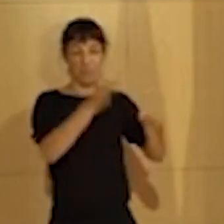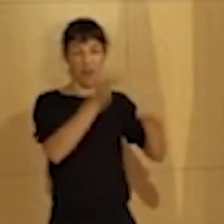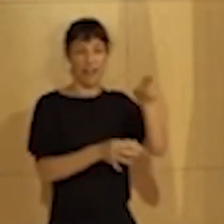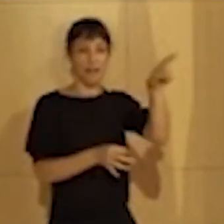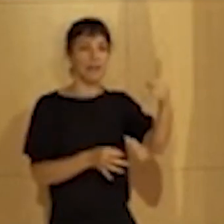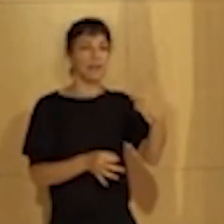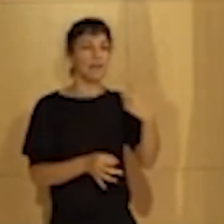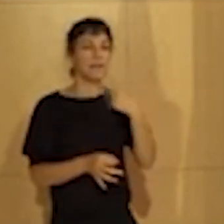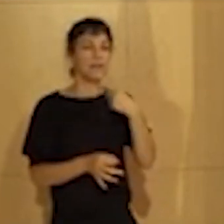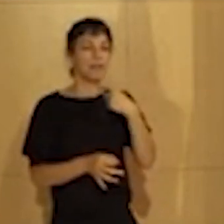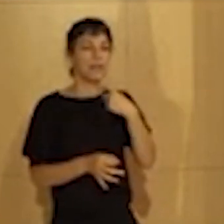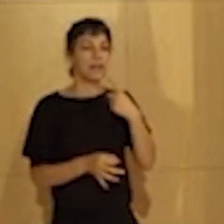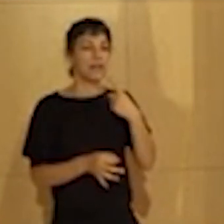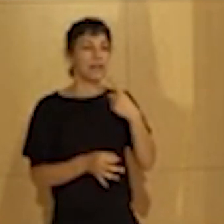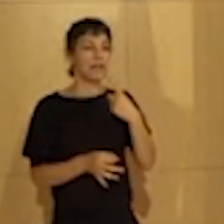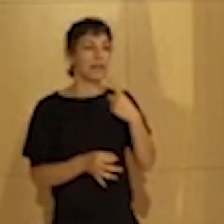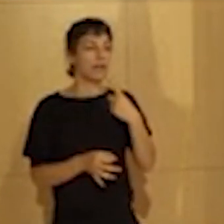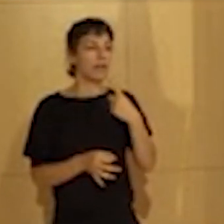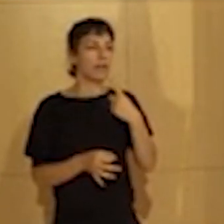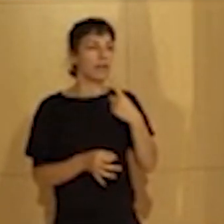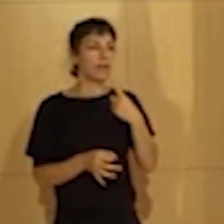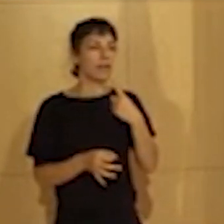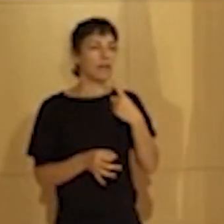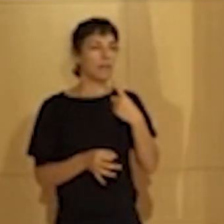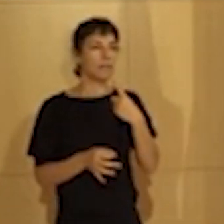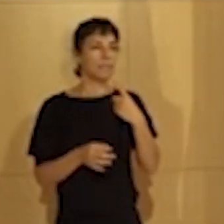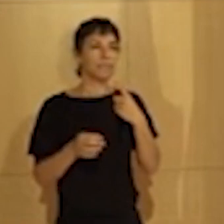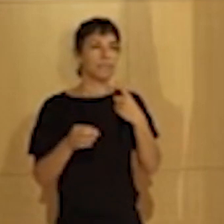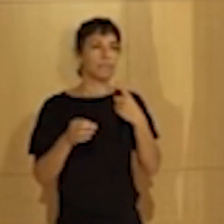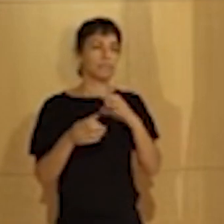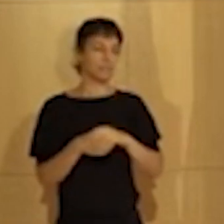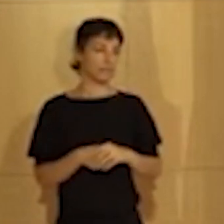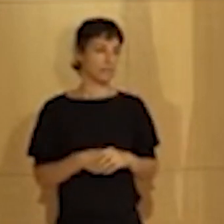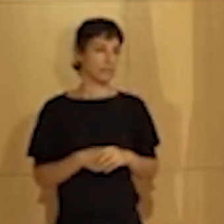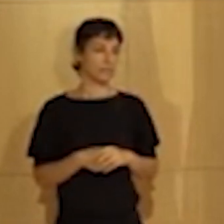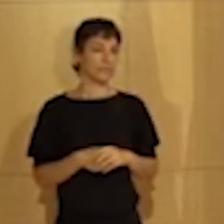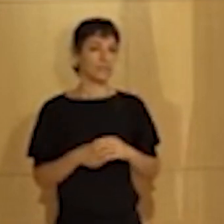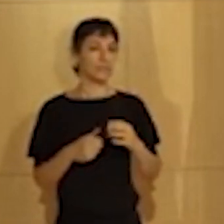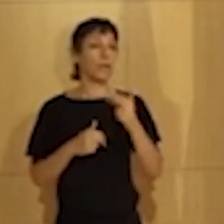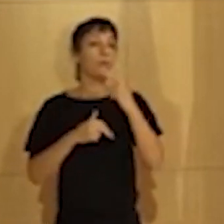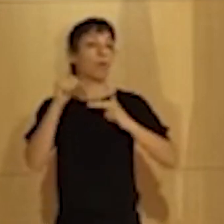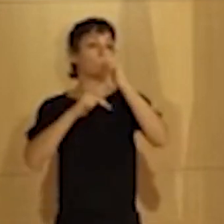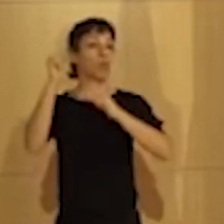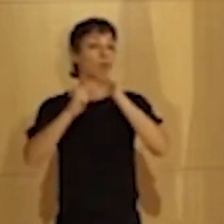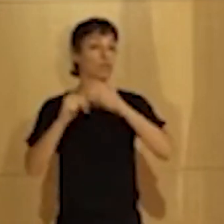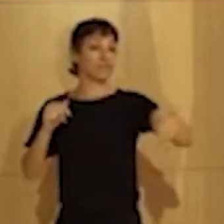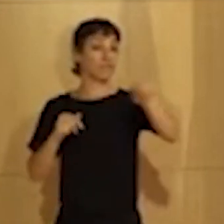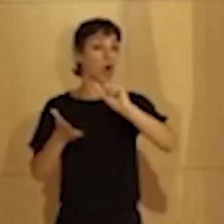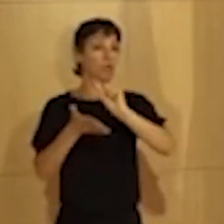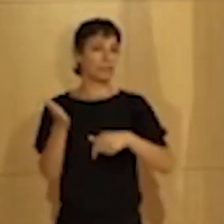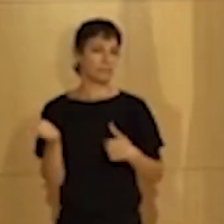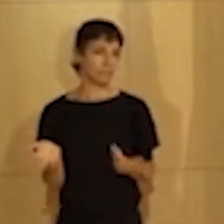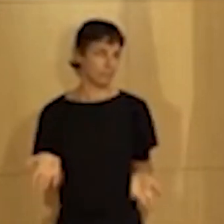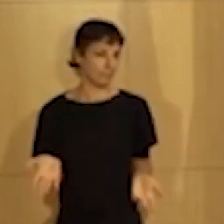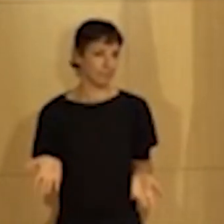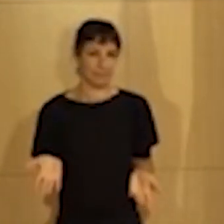venía pasando en materia no de contratación vinculada a la construcción no por poner un ejemplo es decir